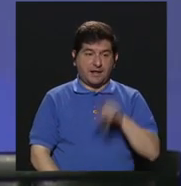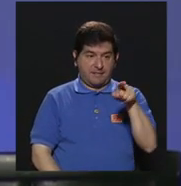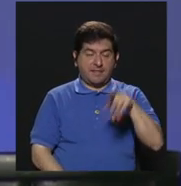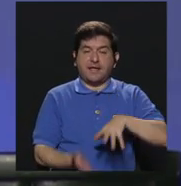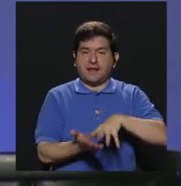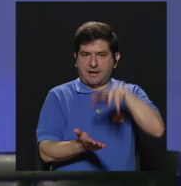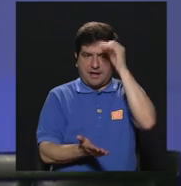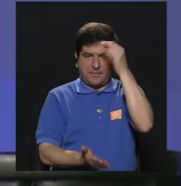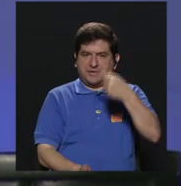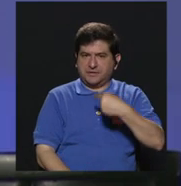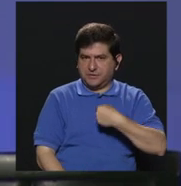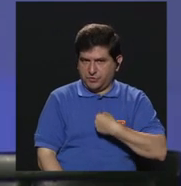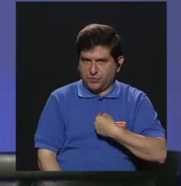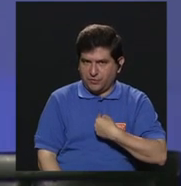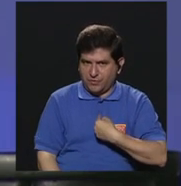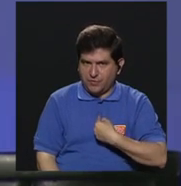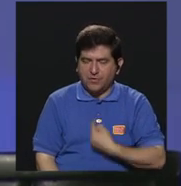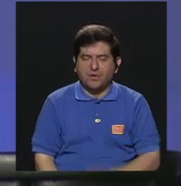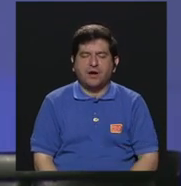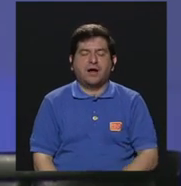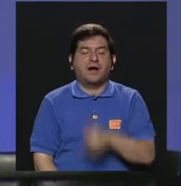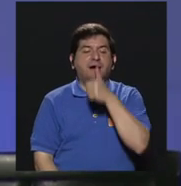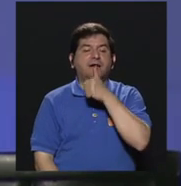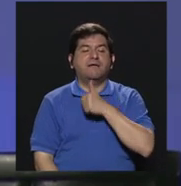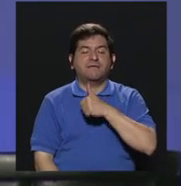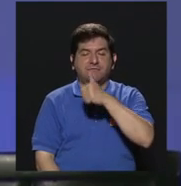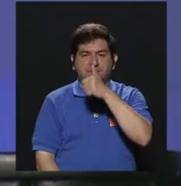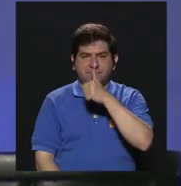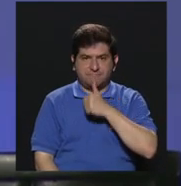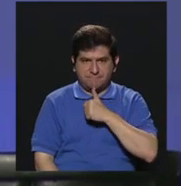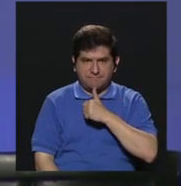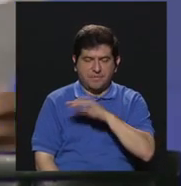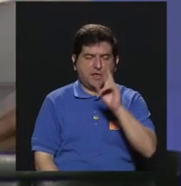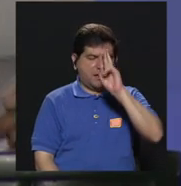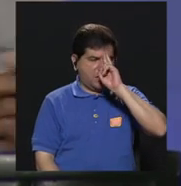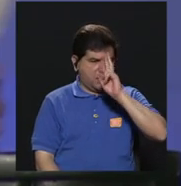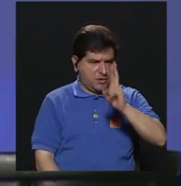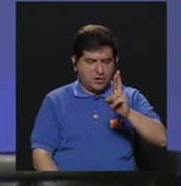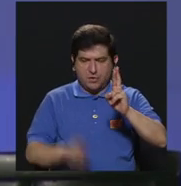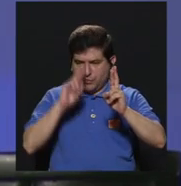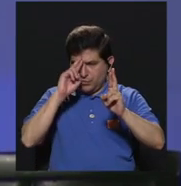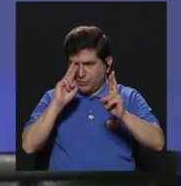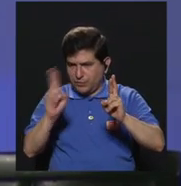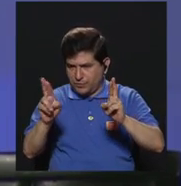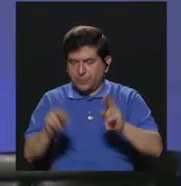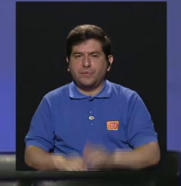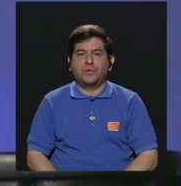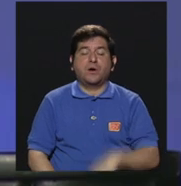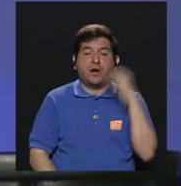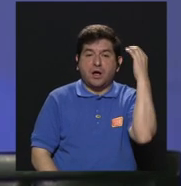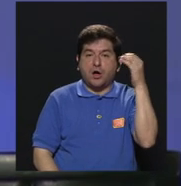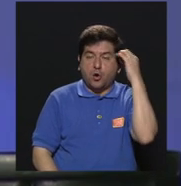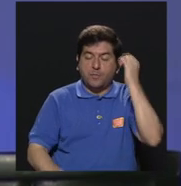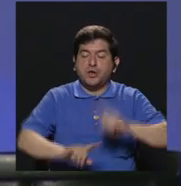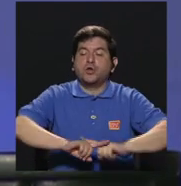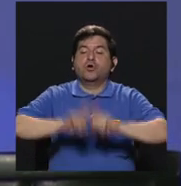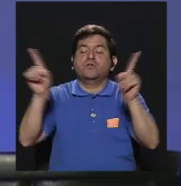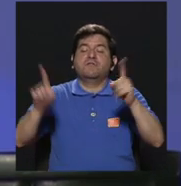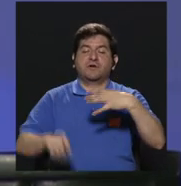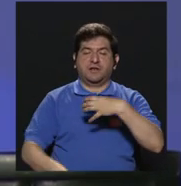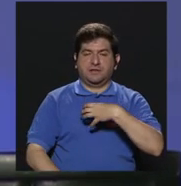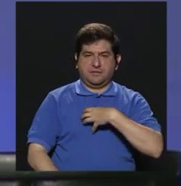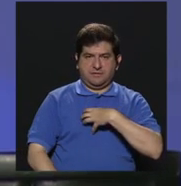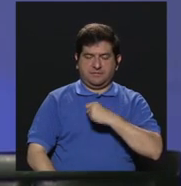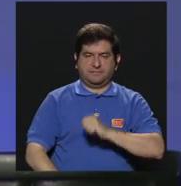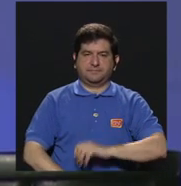aprendí la tolerancia y respeto por las opiniones diferentes a la propia,